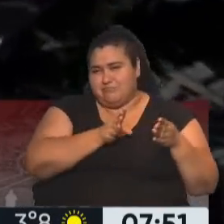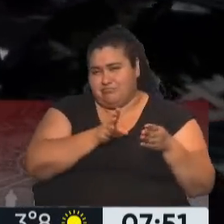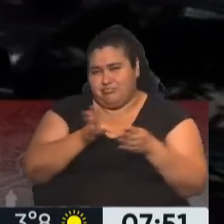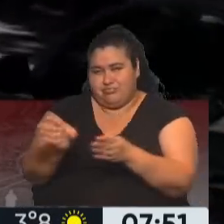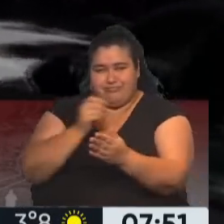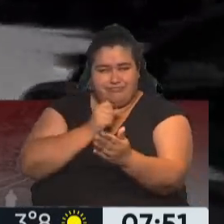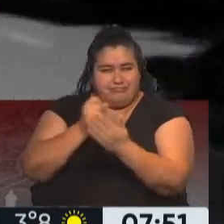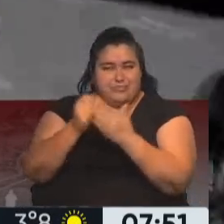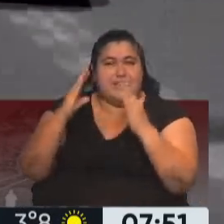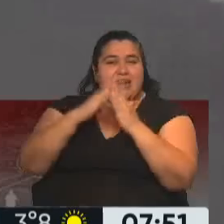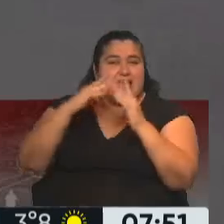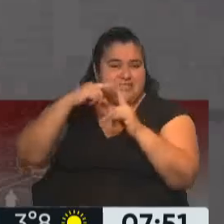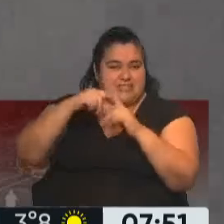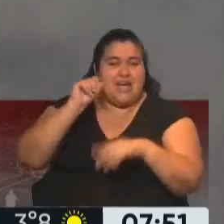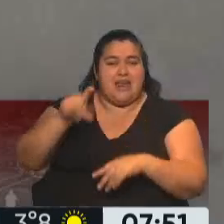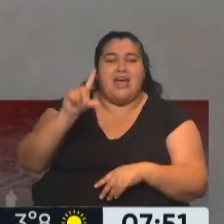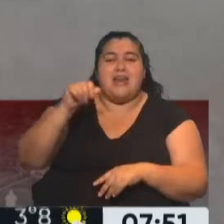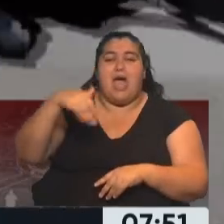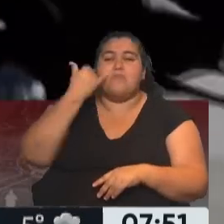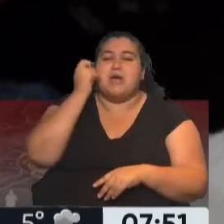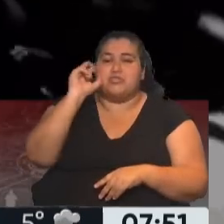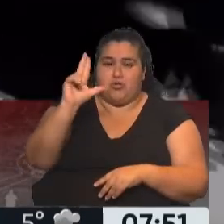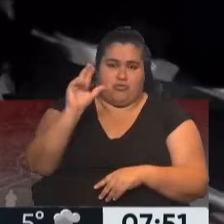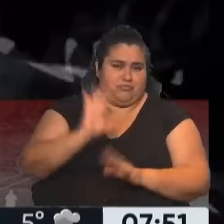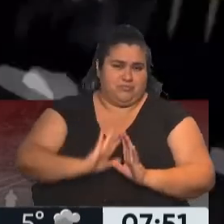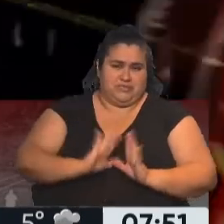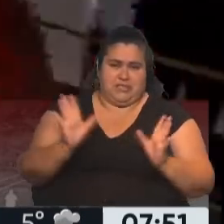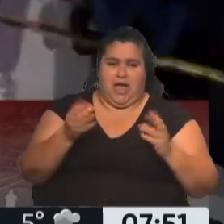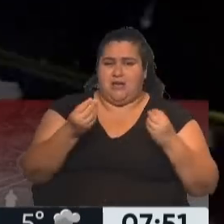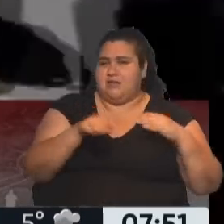la Mayor, ya es una procesión.